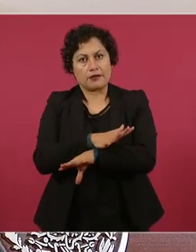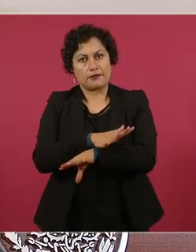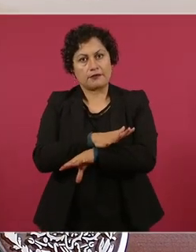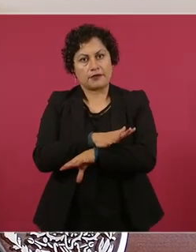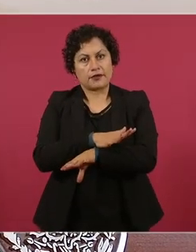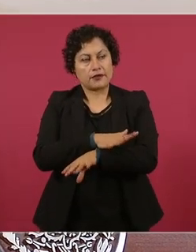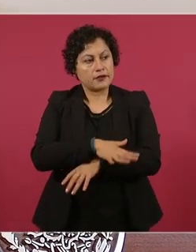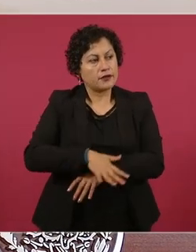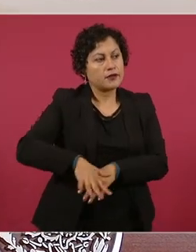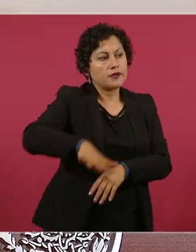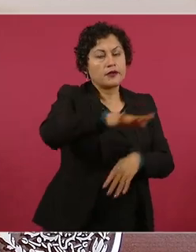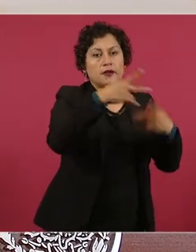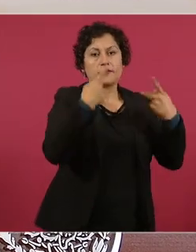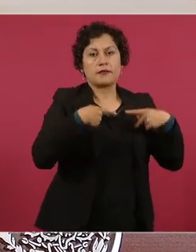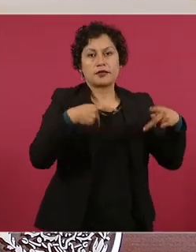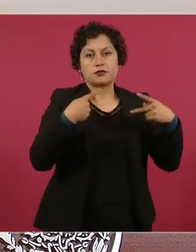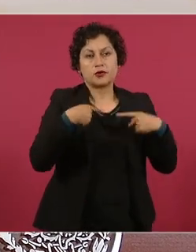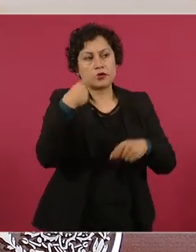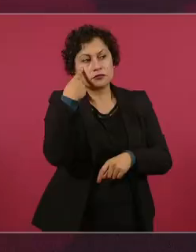el que los elija.